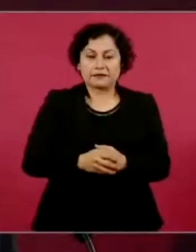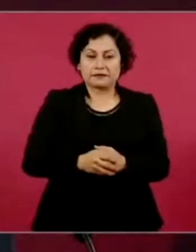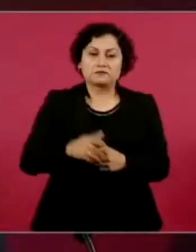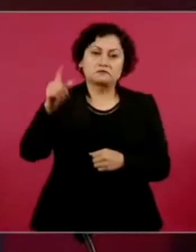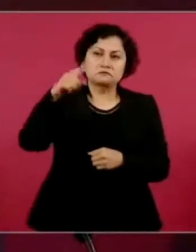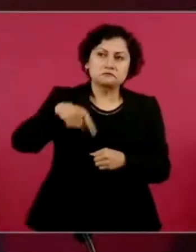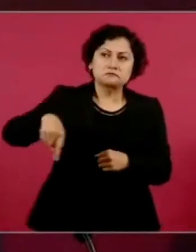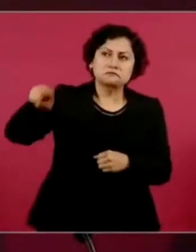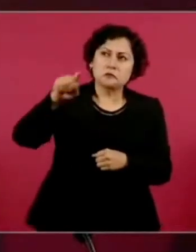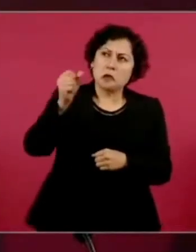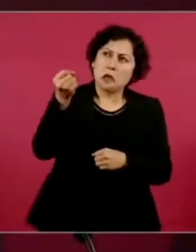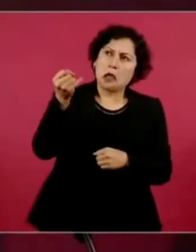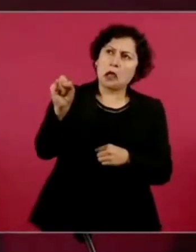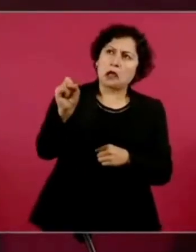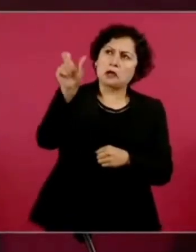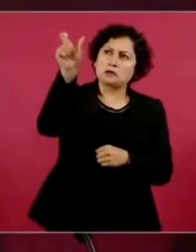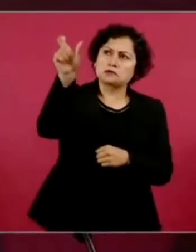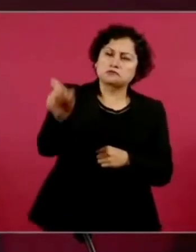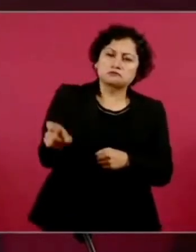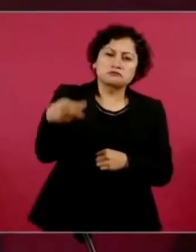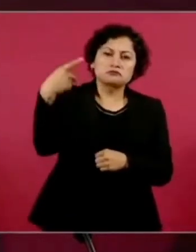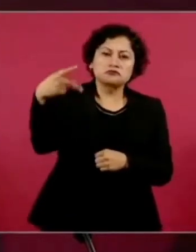insultan más,